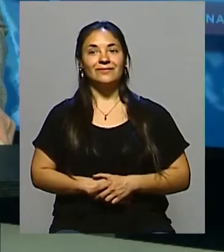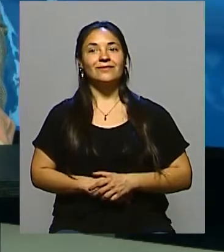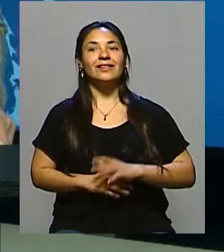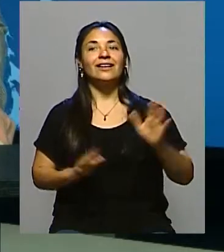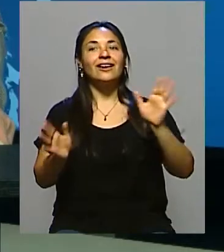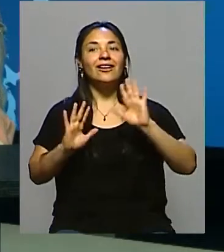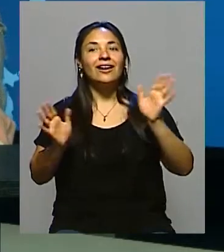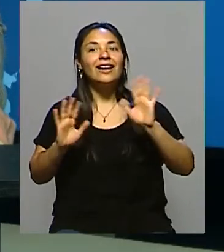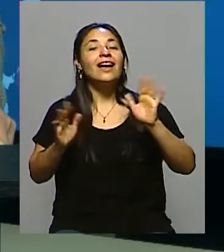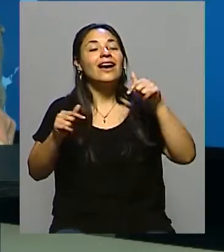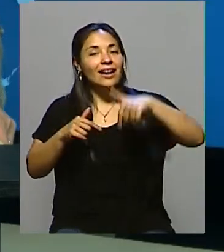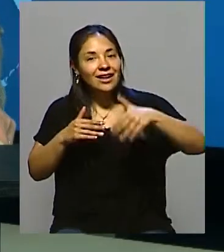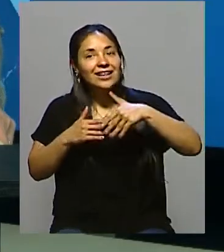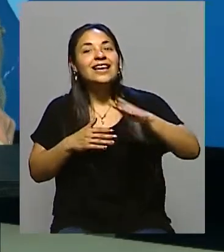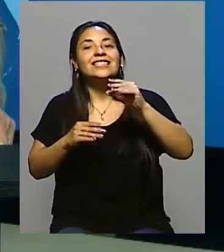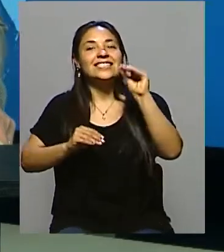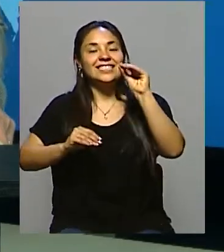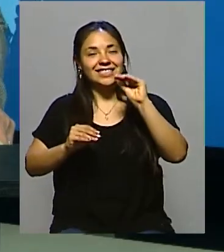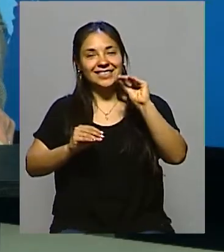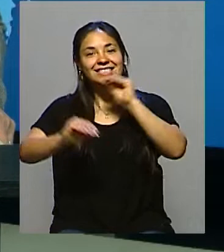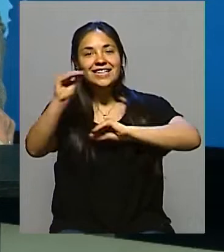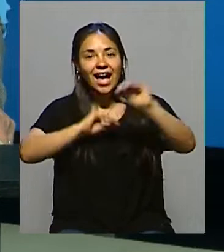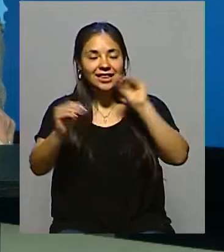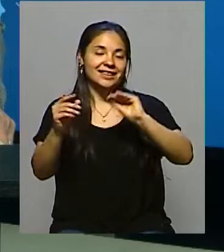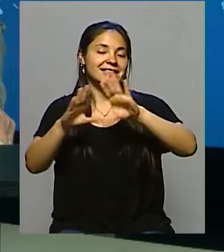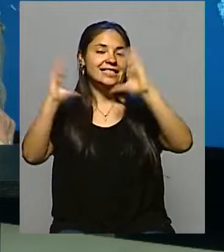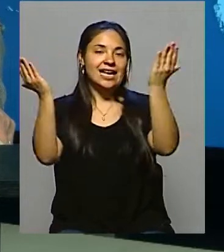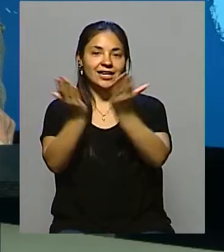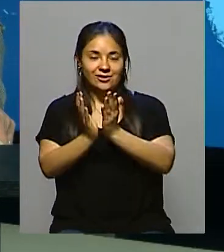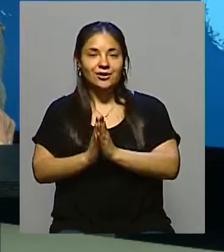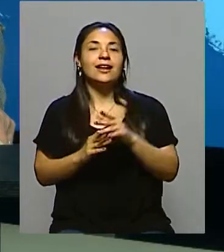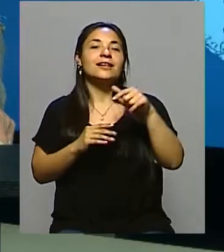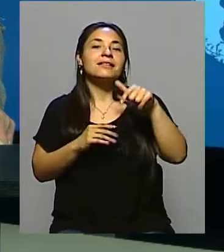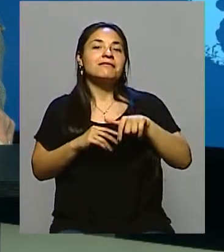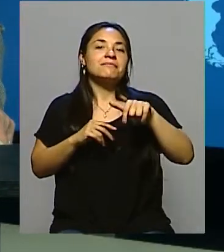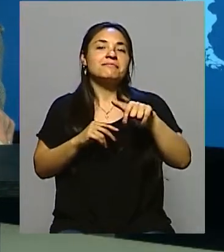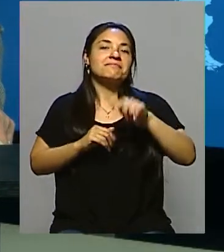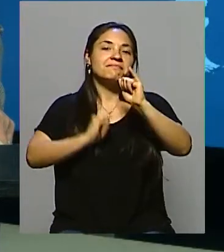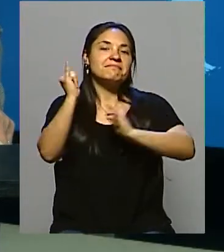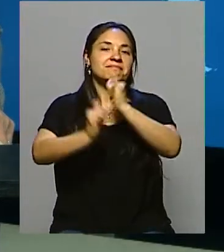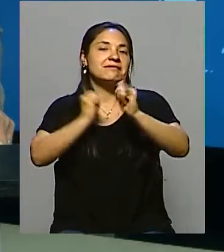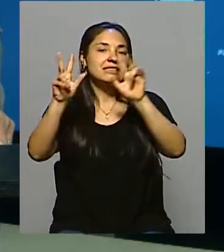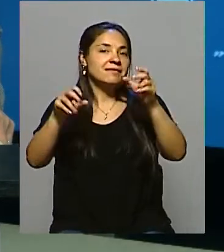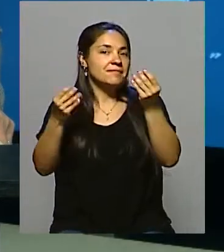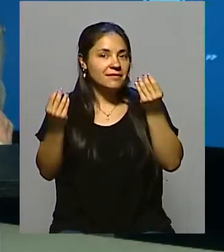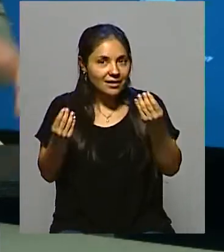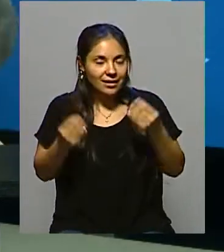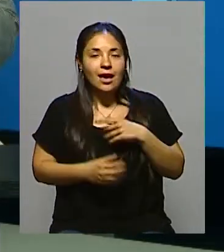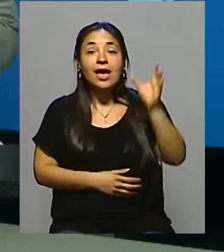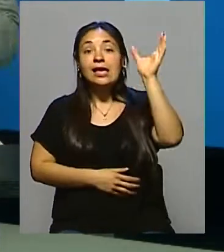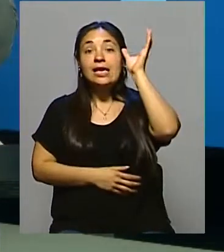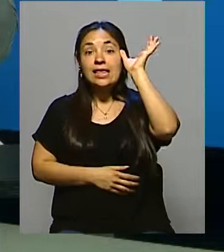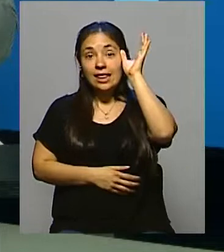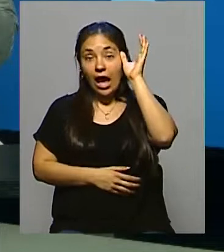Bueno, y acá estamos en Chat Internacional, ya estamos en un nuevo bloque y dijimos que íbamos a hablar, por supuesto, de lo que está sucediendo en Italia, de